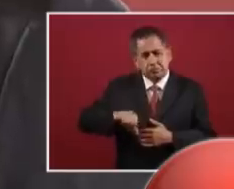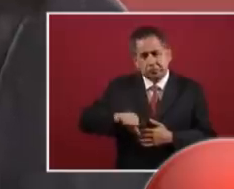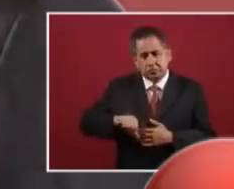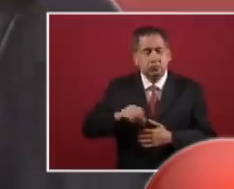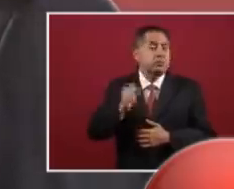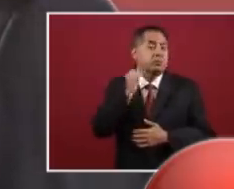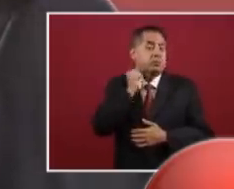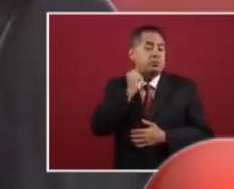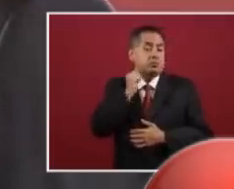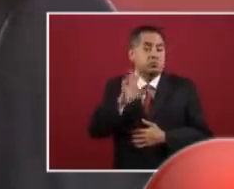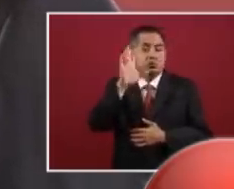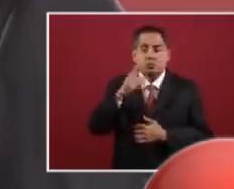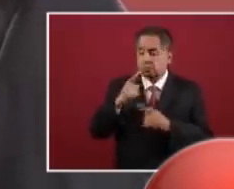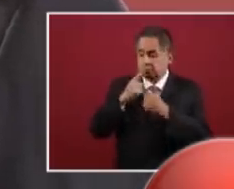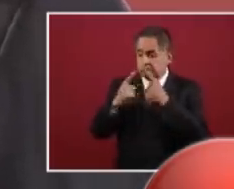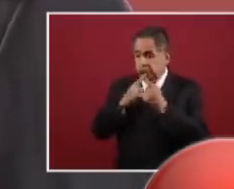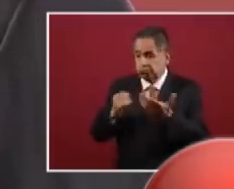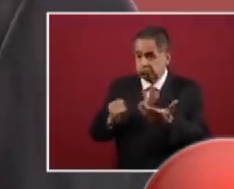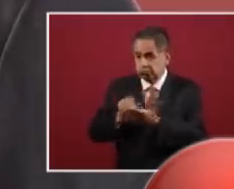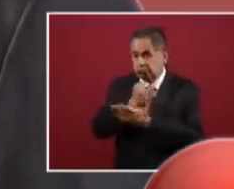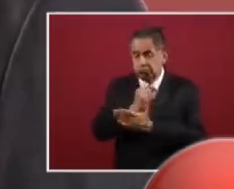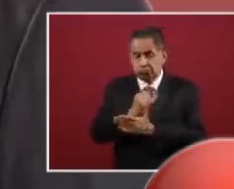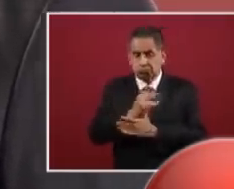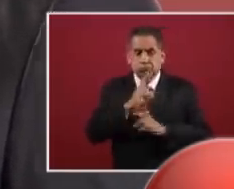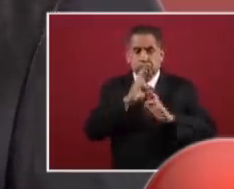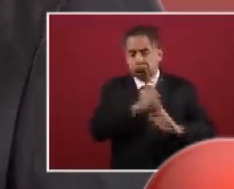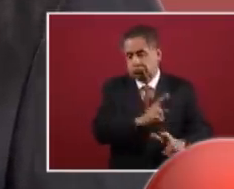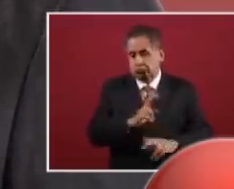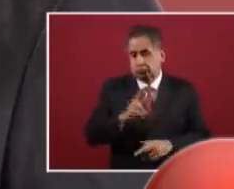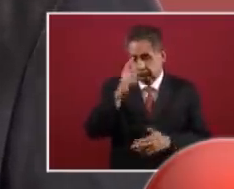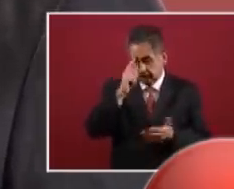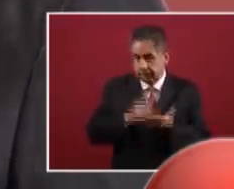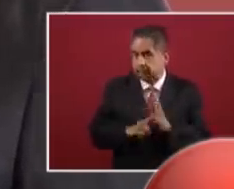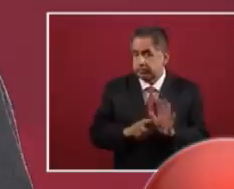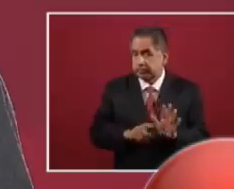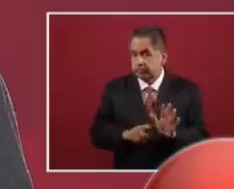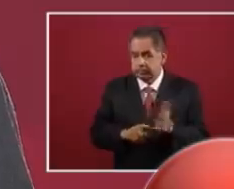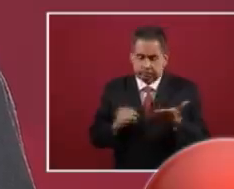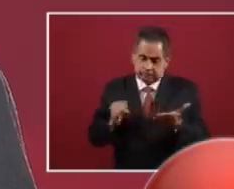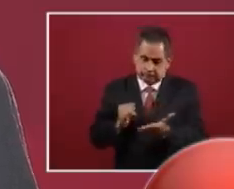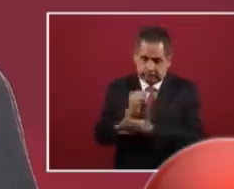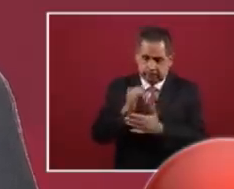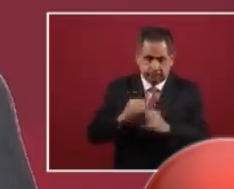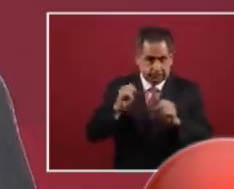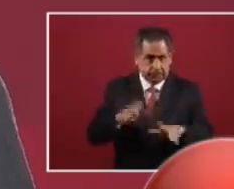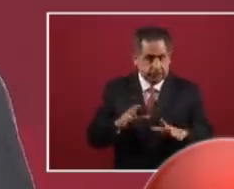el Senado va a resolver sobre este asunto. En definitiva,